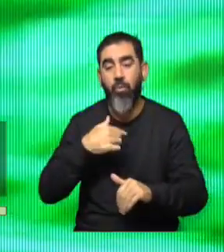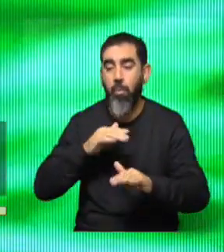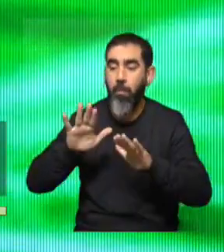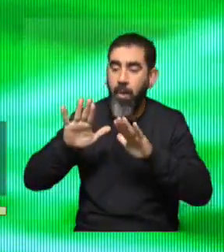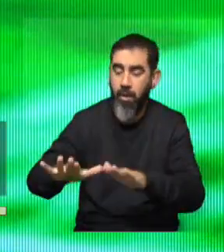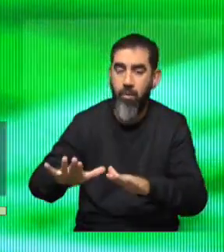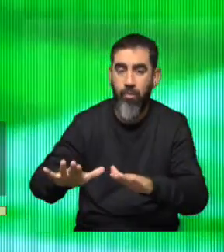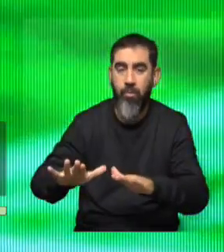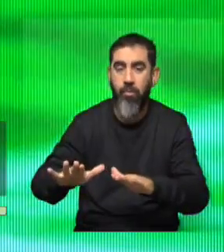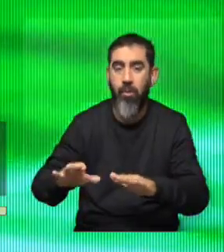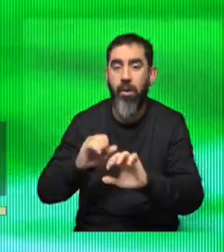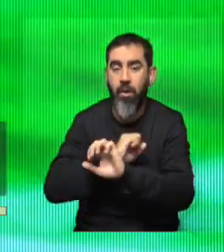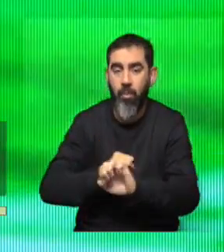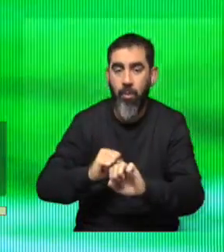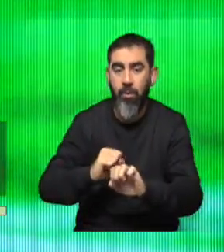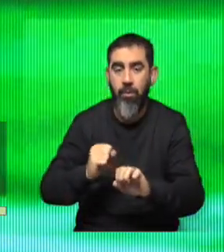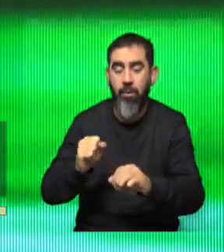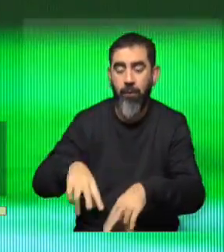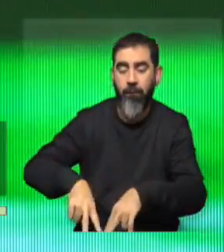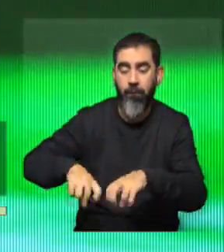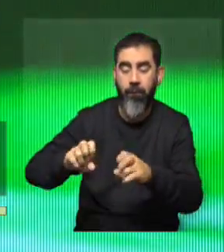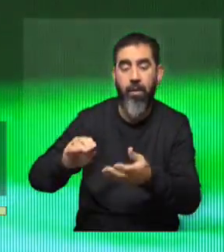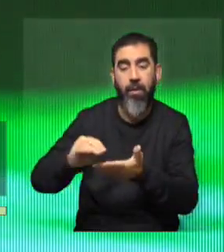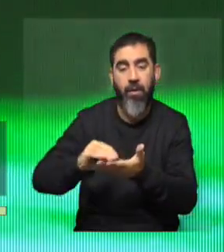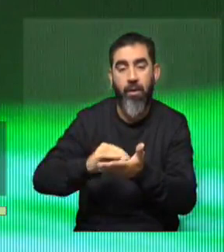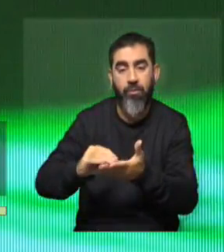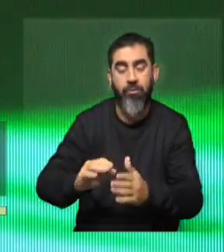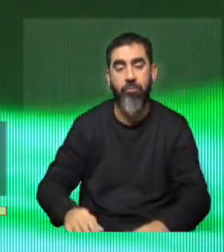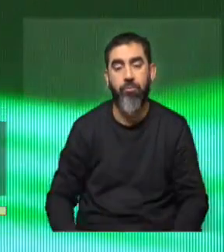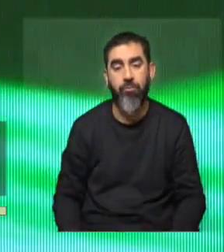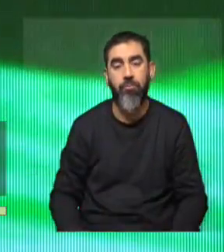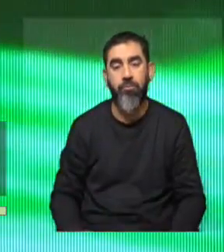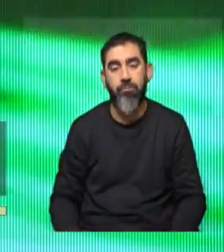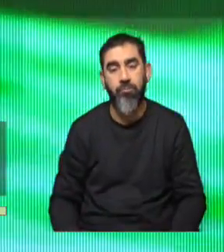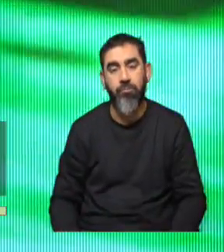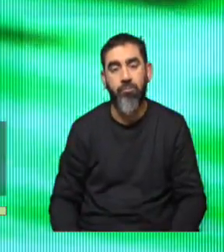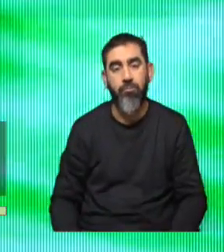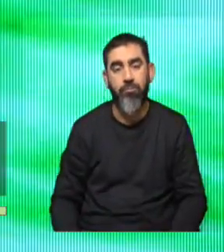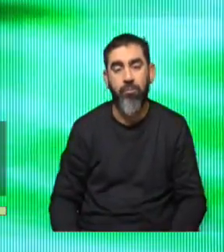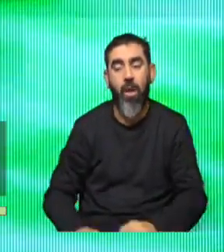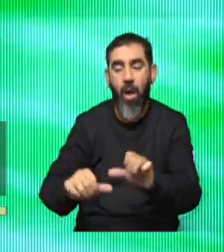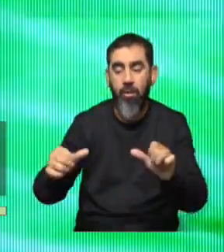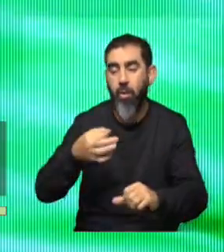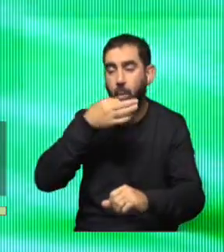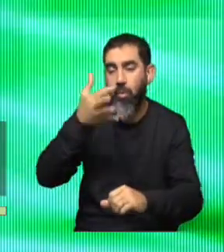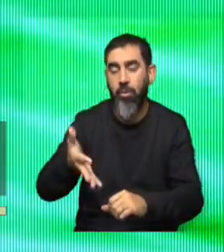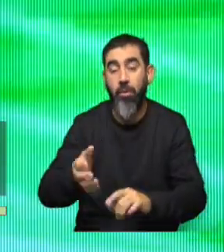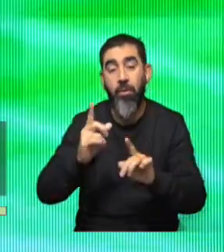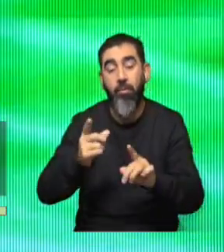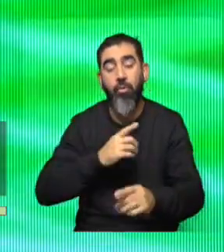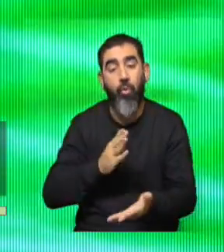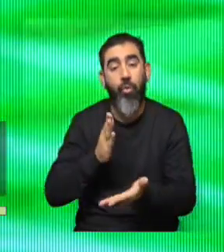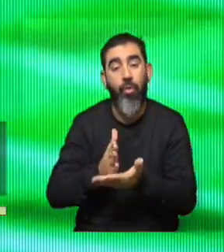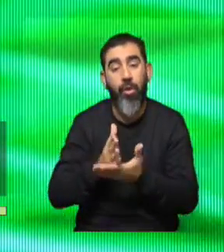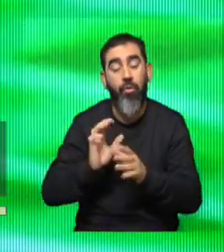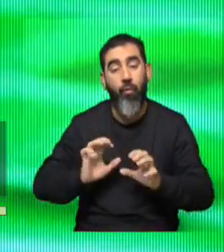nace para que se pudiera hacer sumario que que se plantea que se quiere hacer este que se hagan los sumarios que sean Además tengo derecho